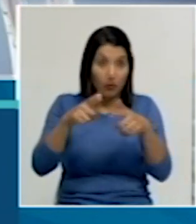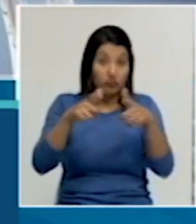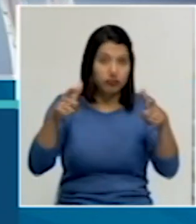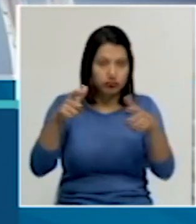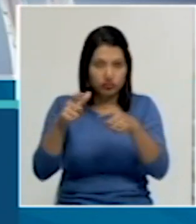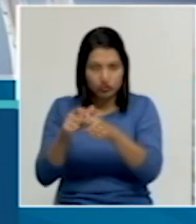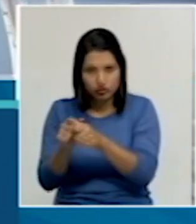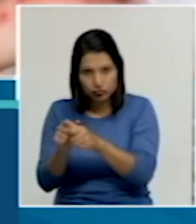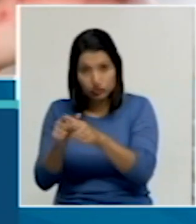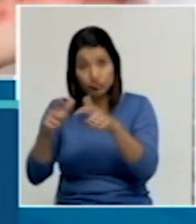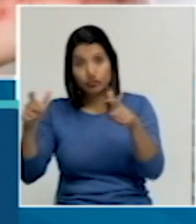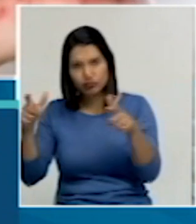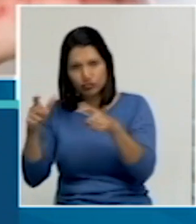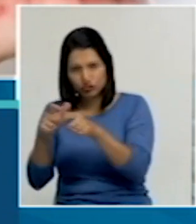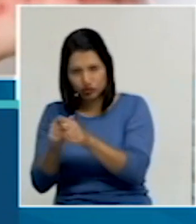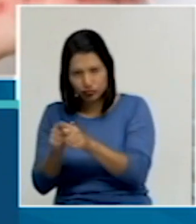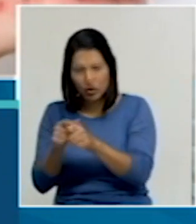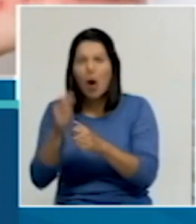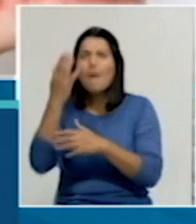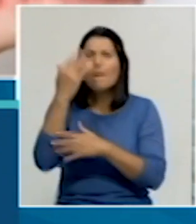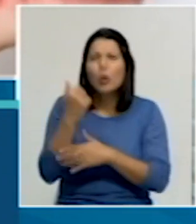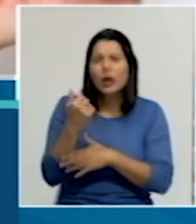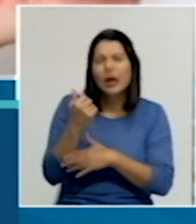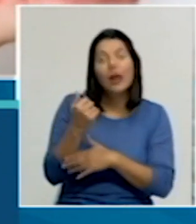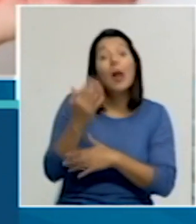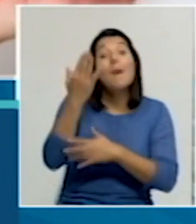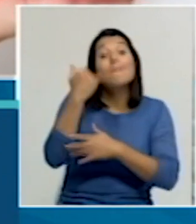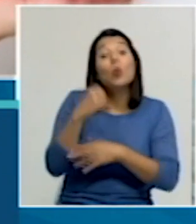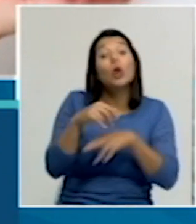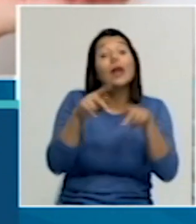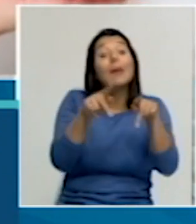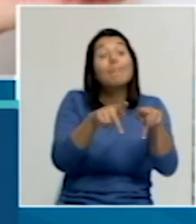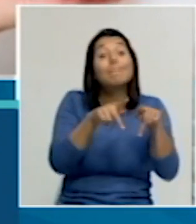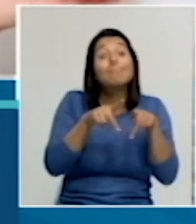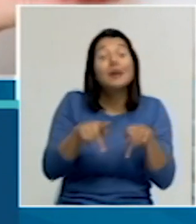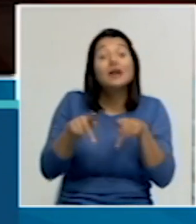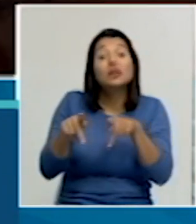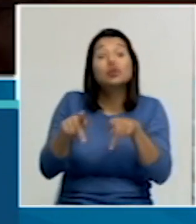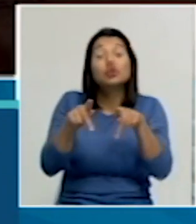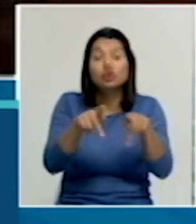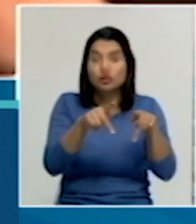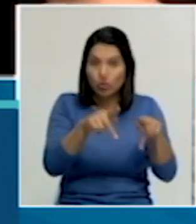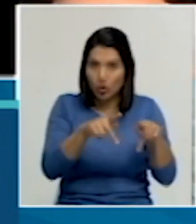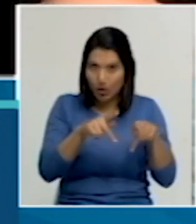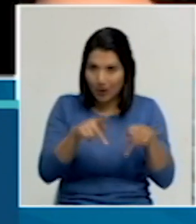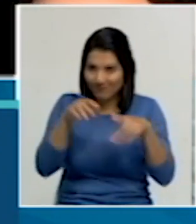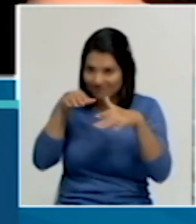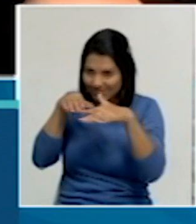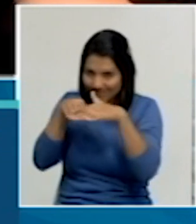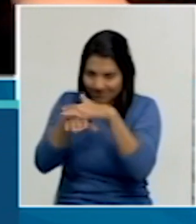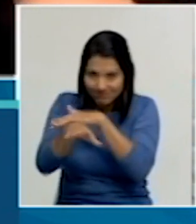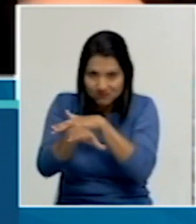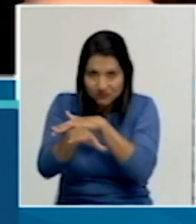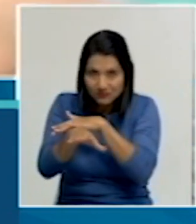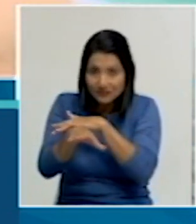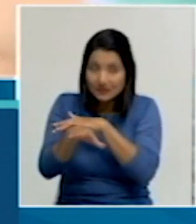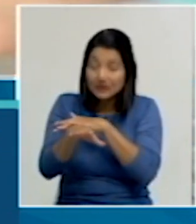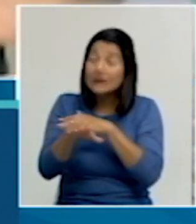las personas, el ser humano, invade, y esto es muy